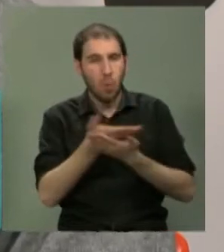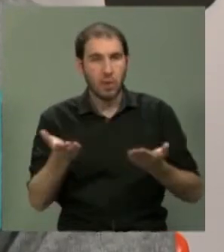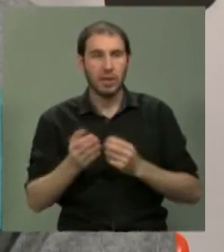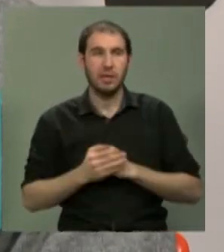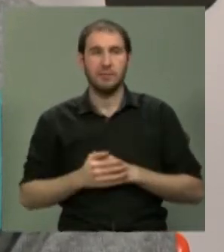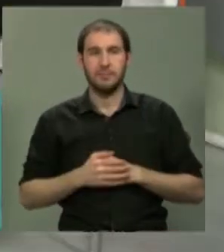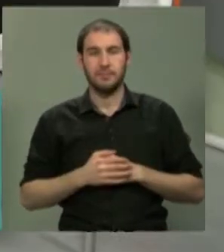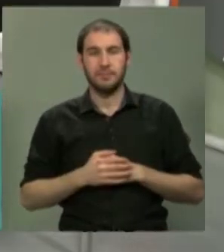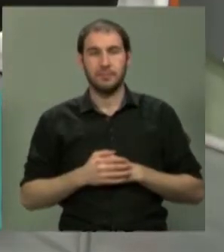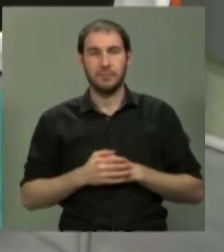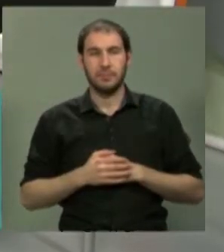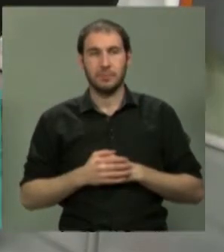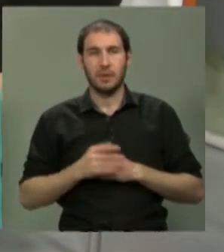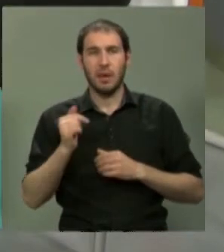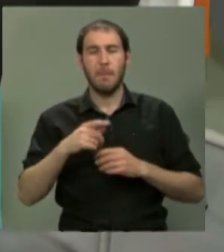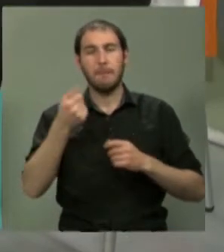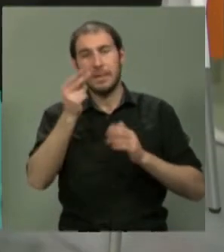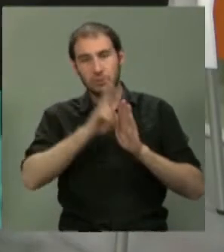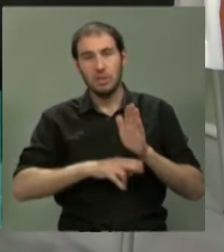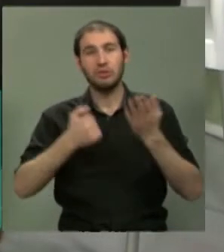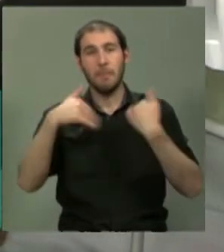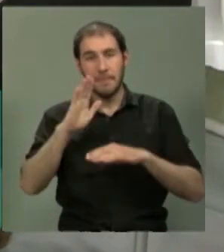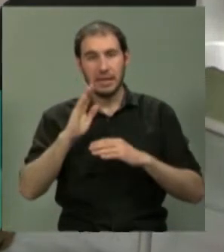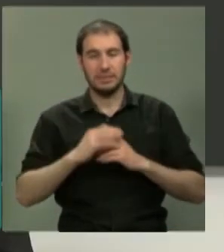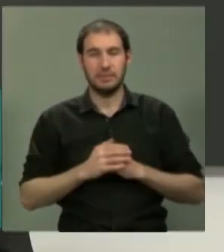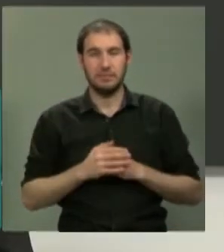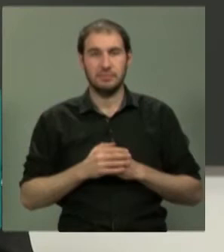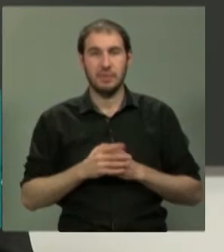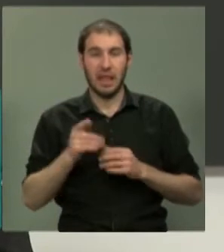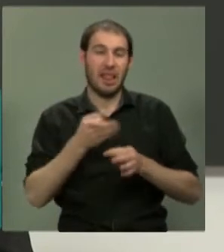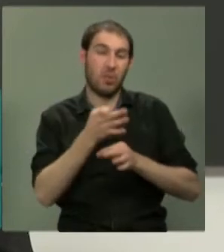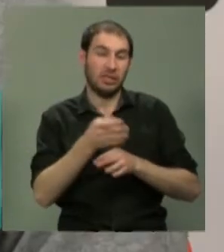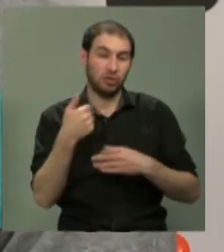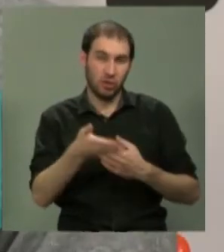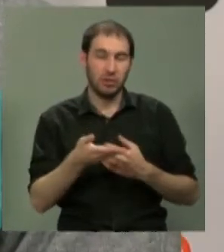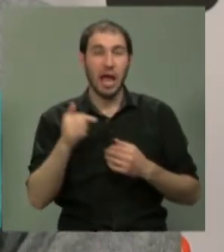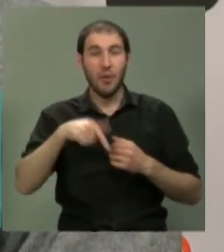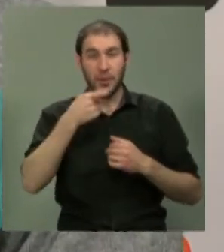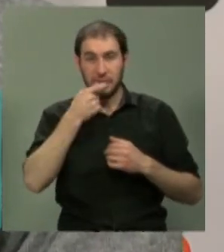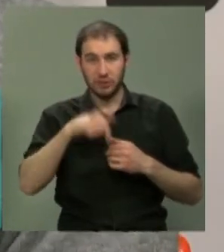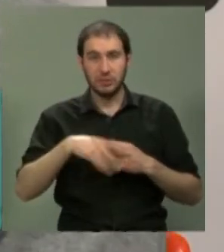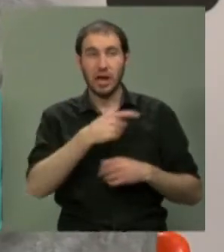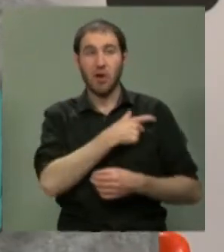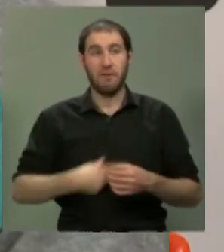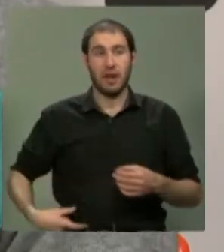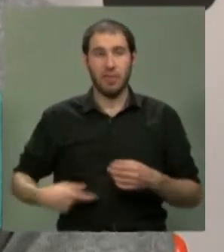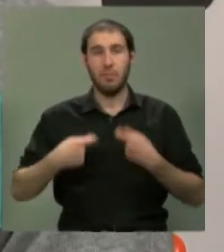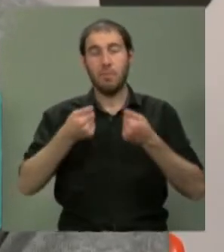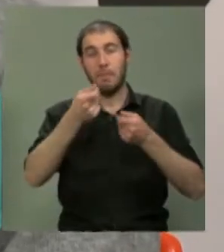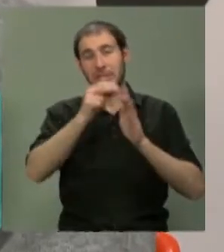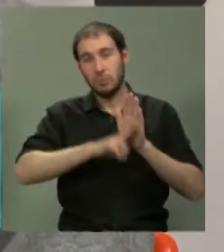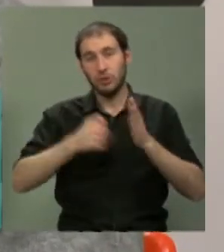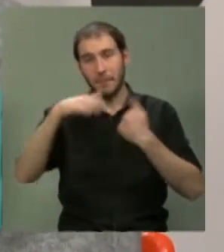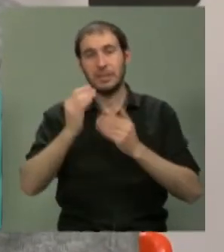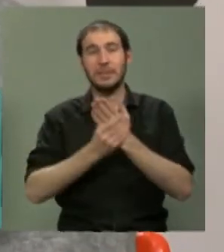pública, realmente dar más presupuesto a la educación. Hoy acá en Mendoza el gobernador destina más presupuesto